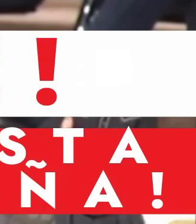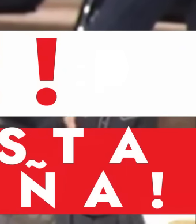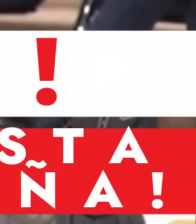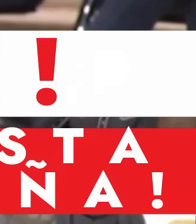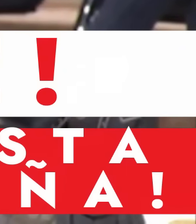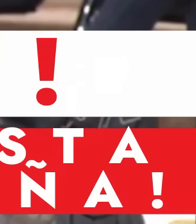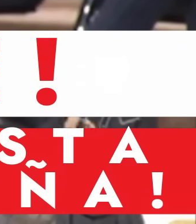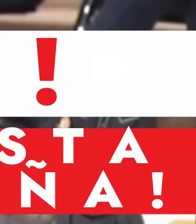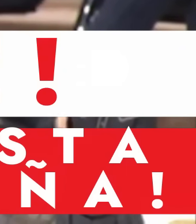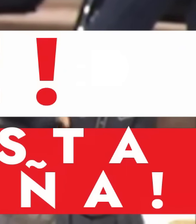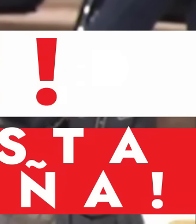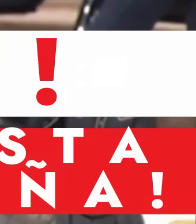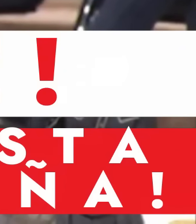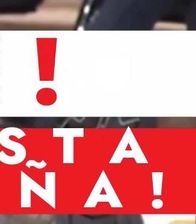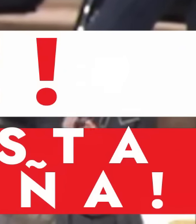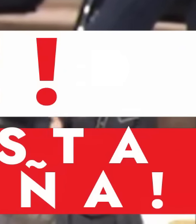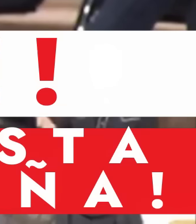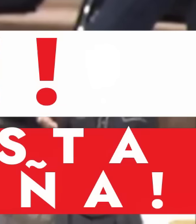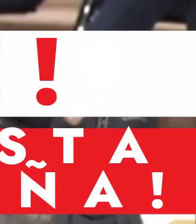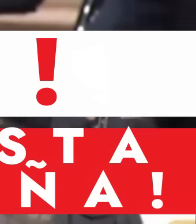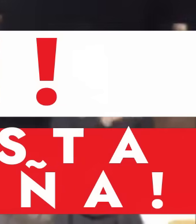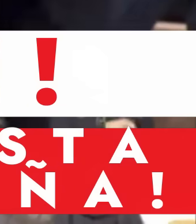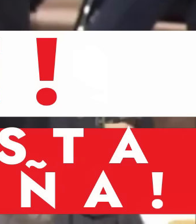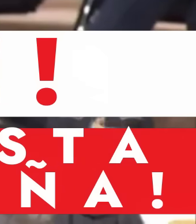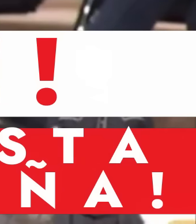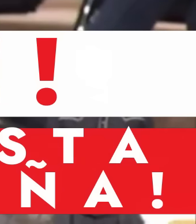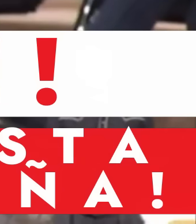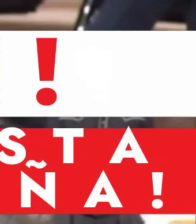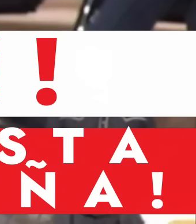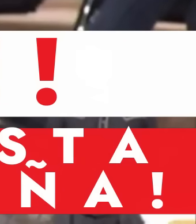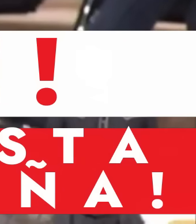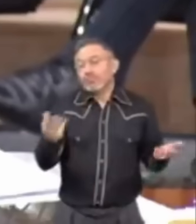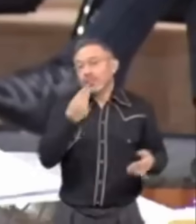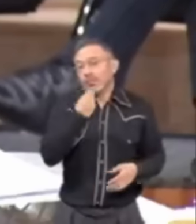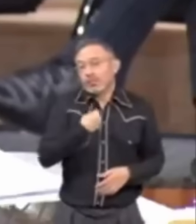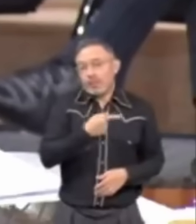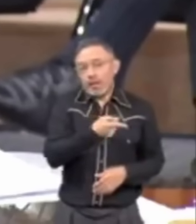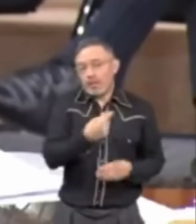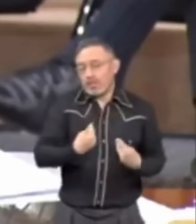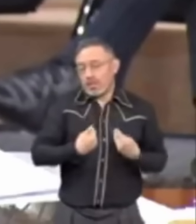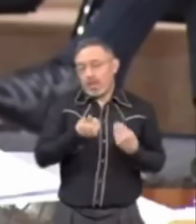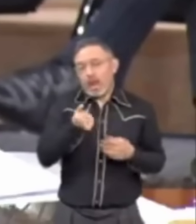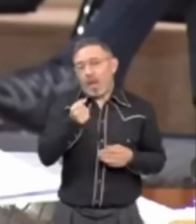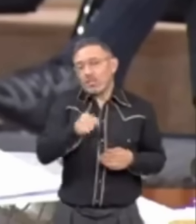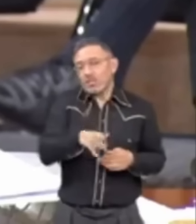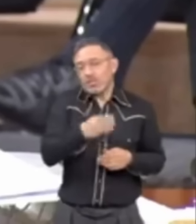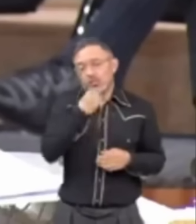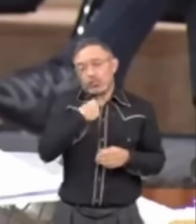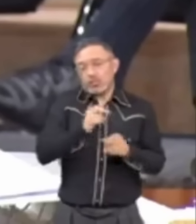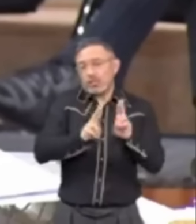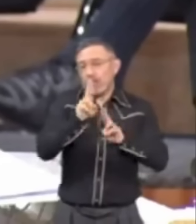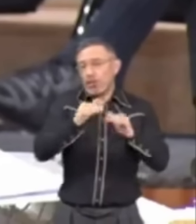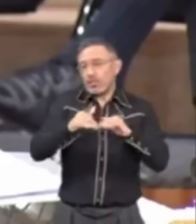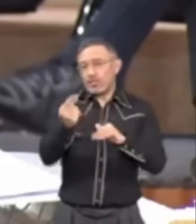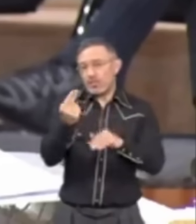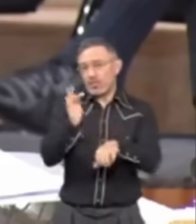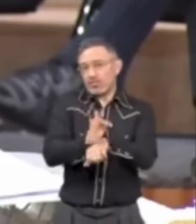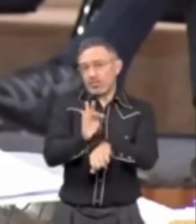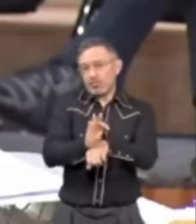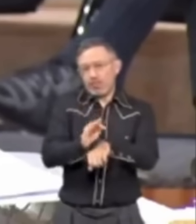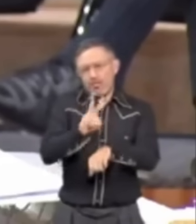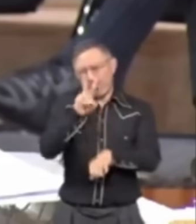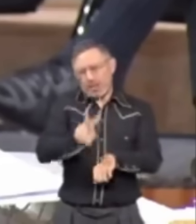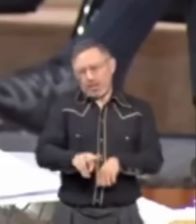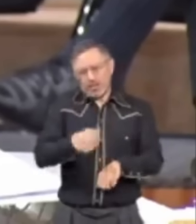interviene. Ni modo, así es la vida, hay que seguir dando la batalla por la democracia. No más que sí, me causó un poco de